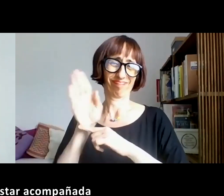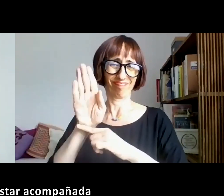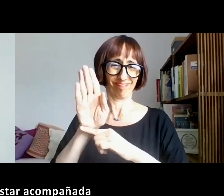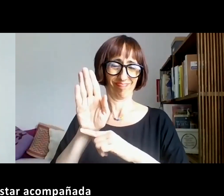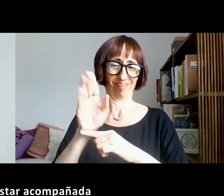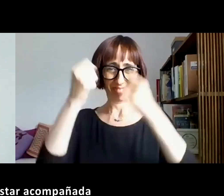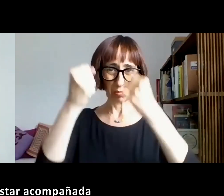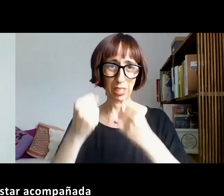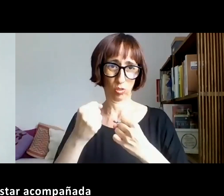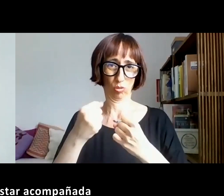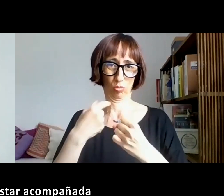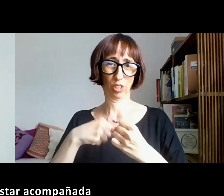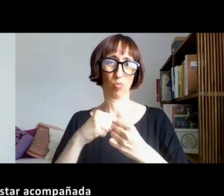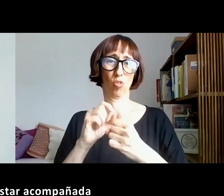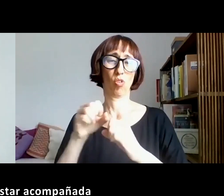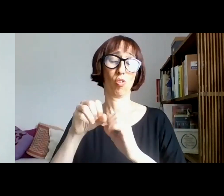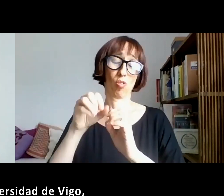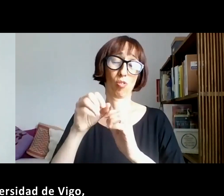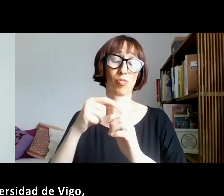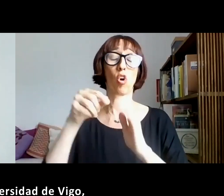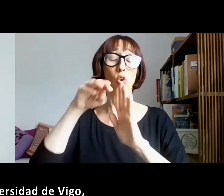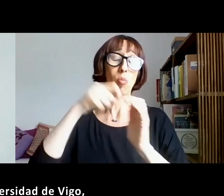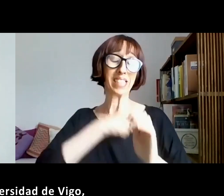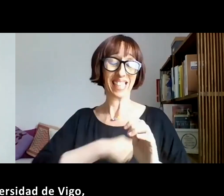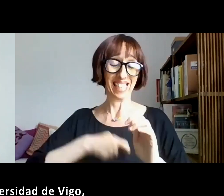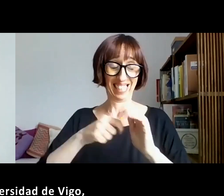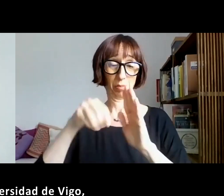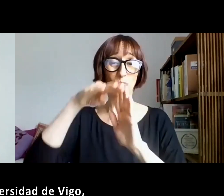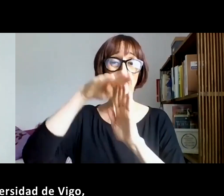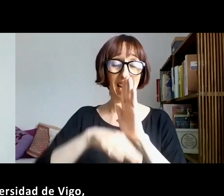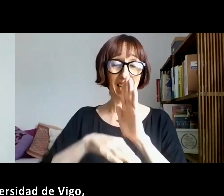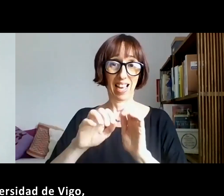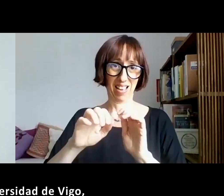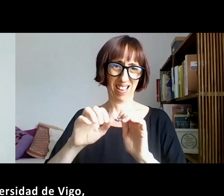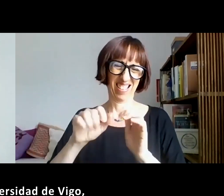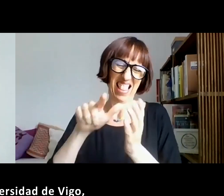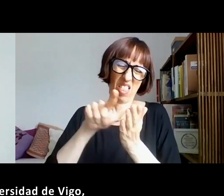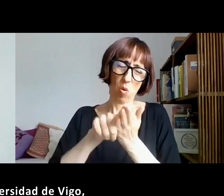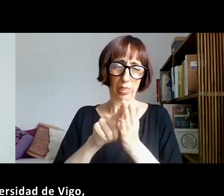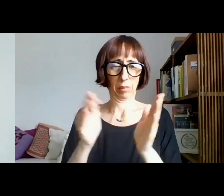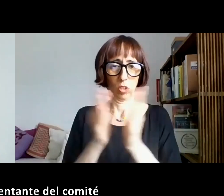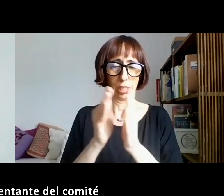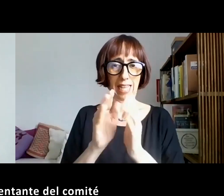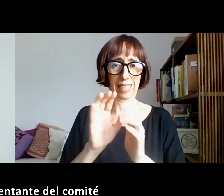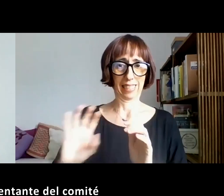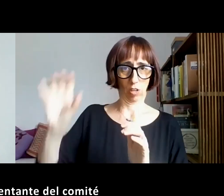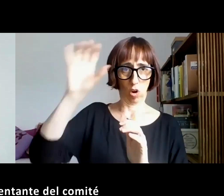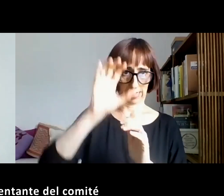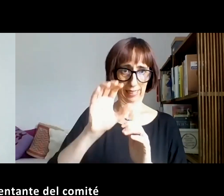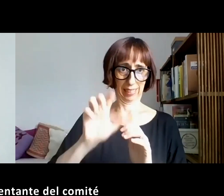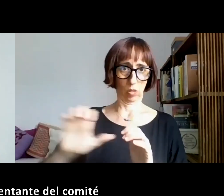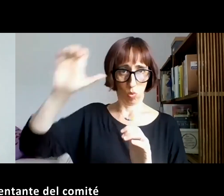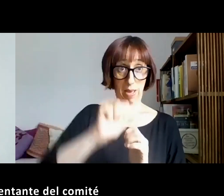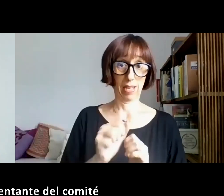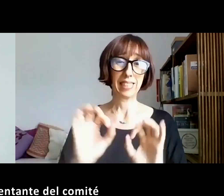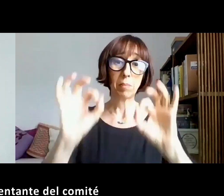Marusha, representante de la Universidad de Vigo, y por supuesto también de Albert como representante del Comité de Expertos